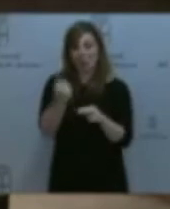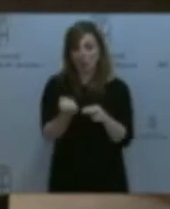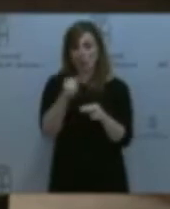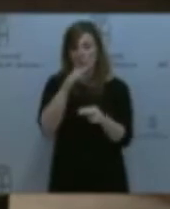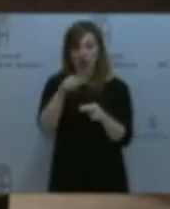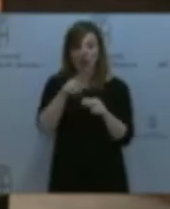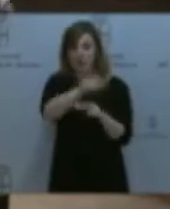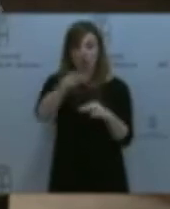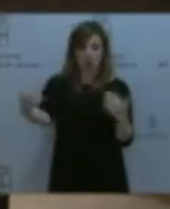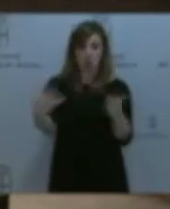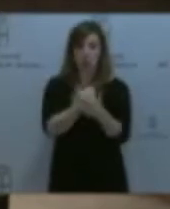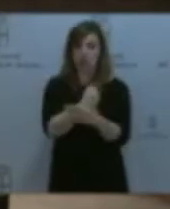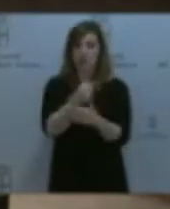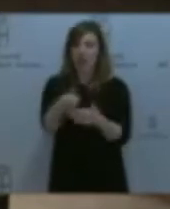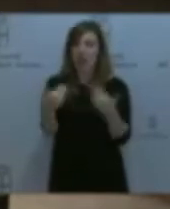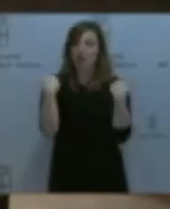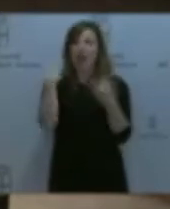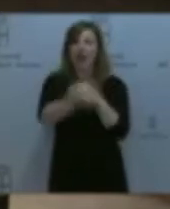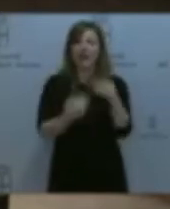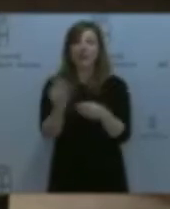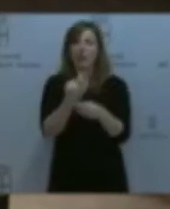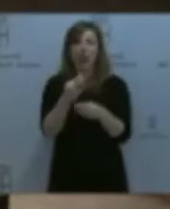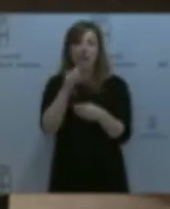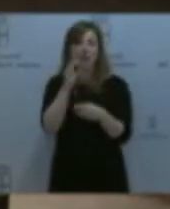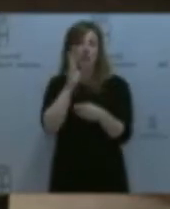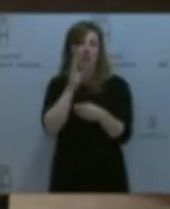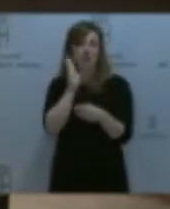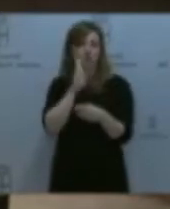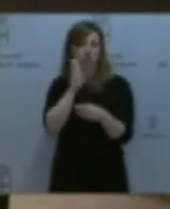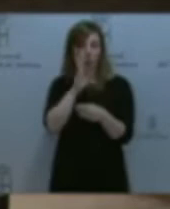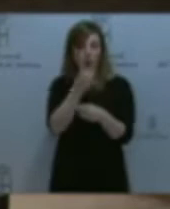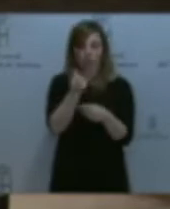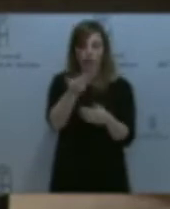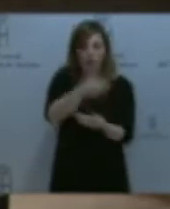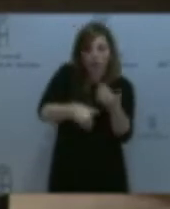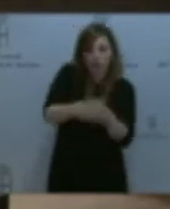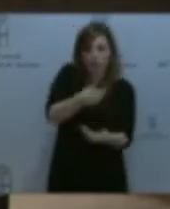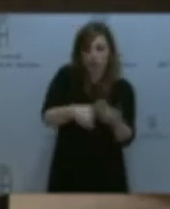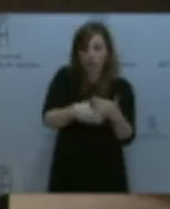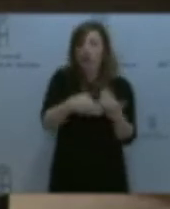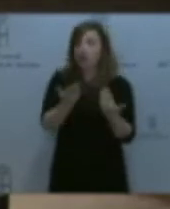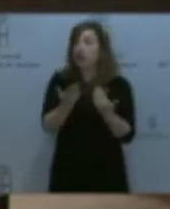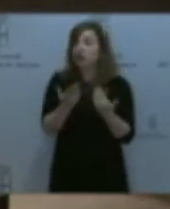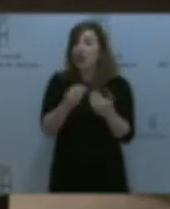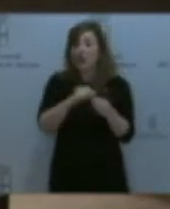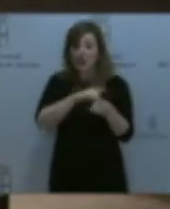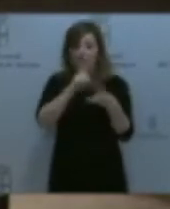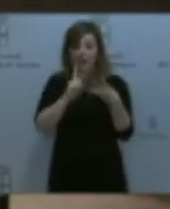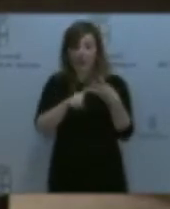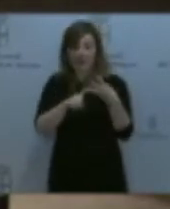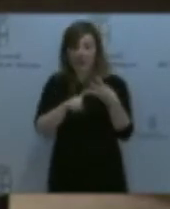planeta y lo que se dedicaba era blanquear, uno comprende por qué España es el tercer país con pobreza